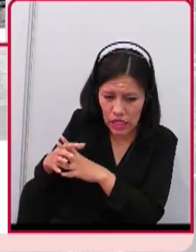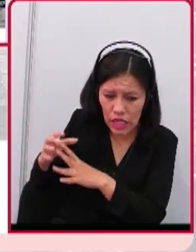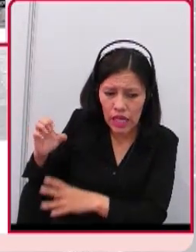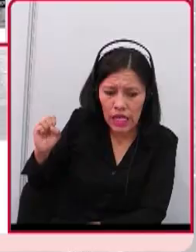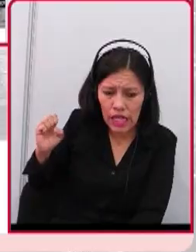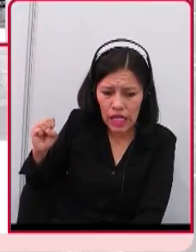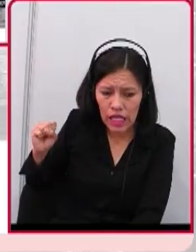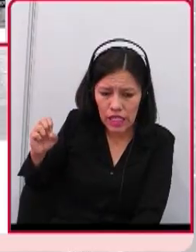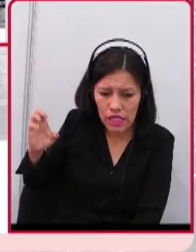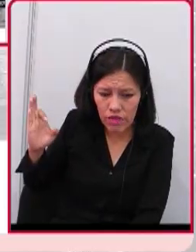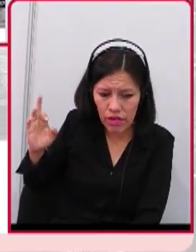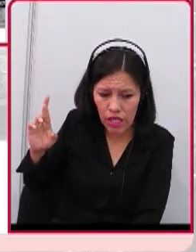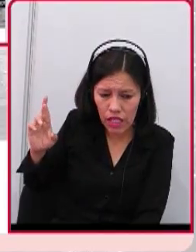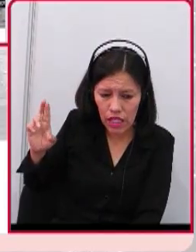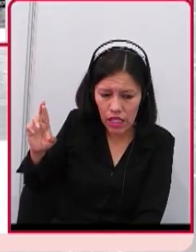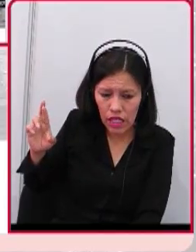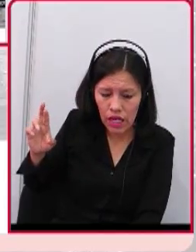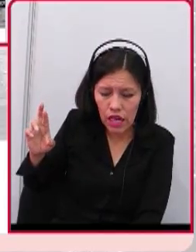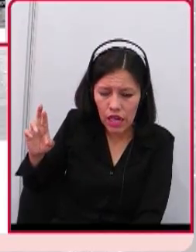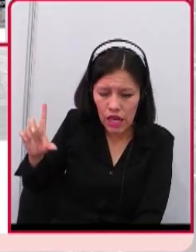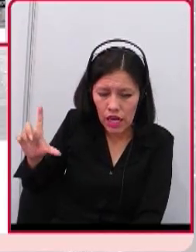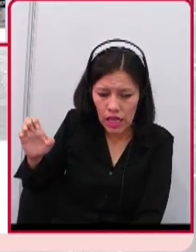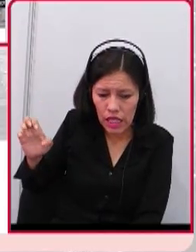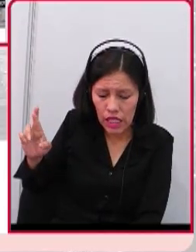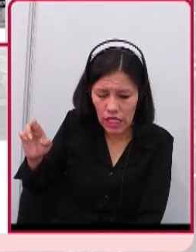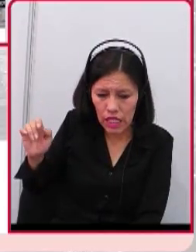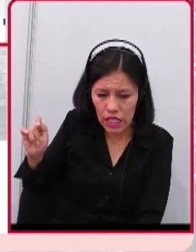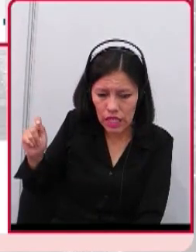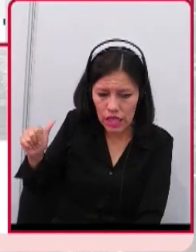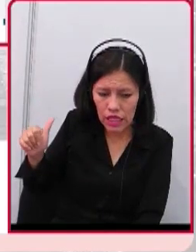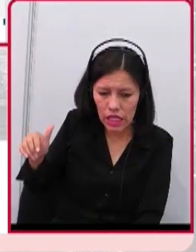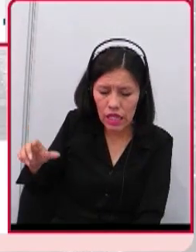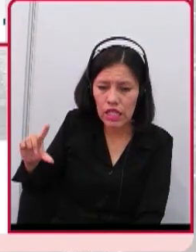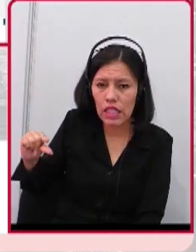distales. Esto es una muestra de lo que hemos podido encontrar en la zona más distal.